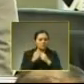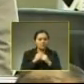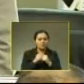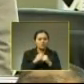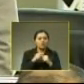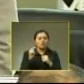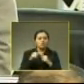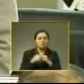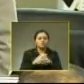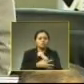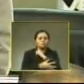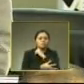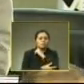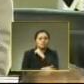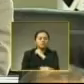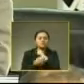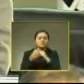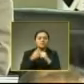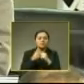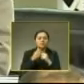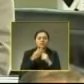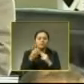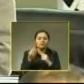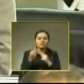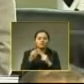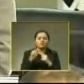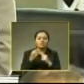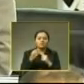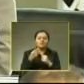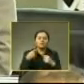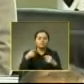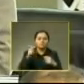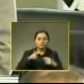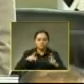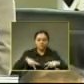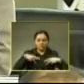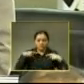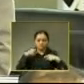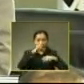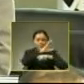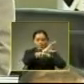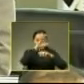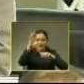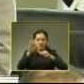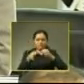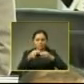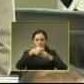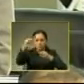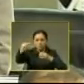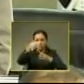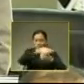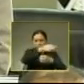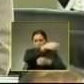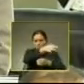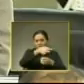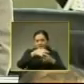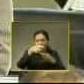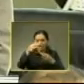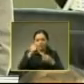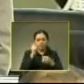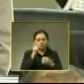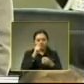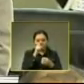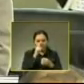los pobres y particularmente los que vivimos en el campo, en el área rural, los campesinos,